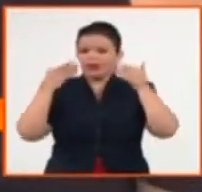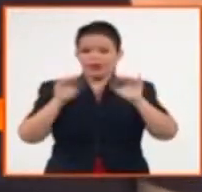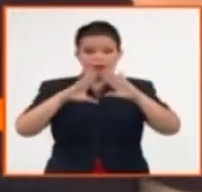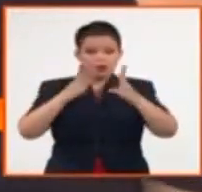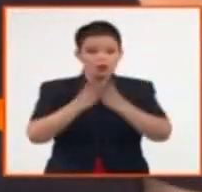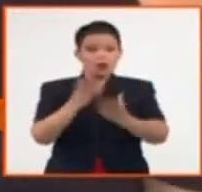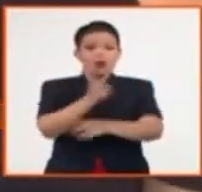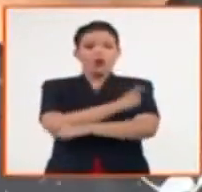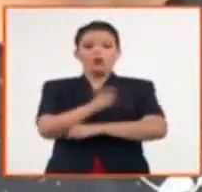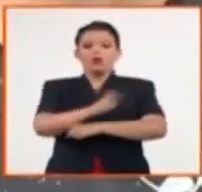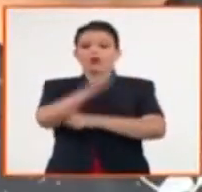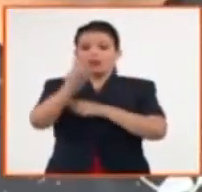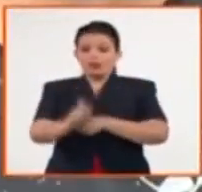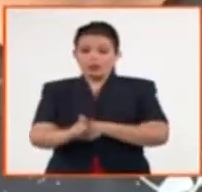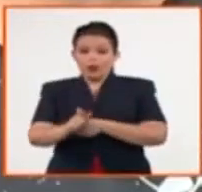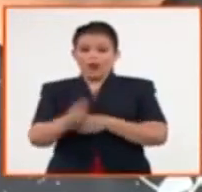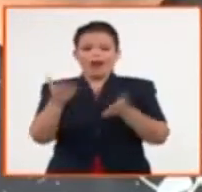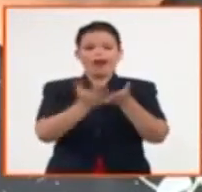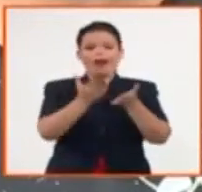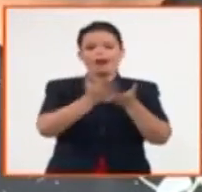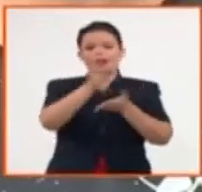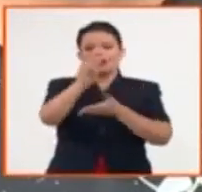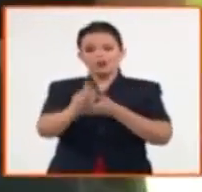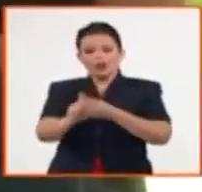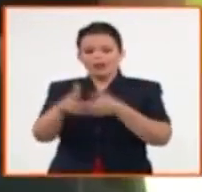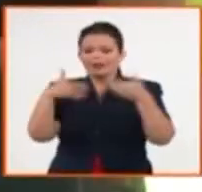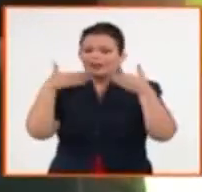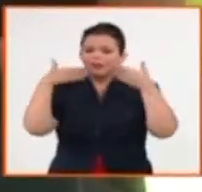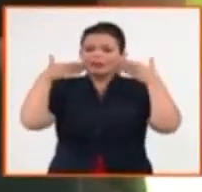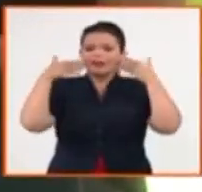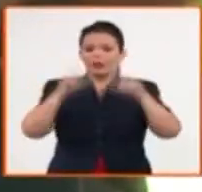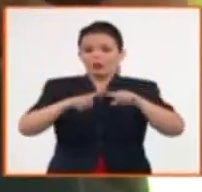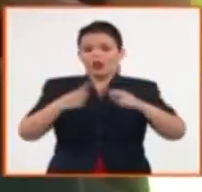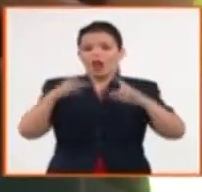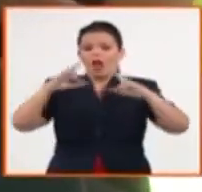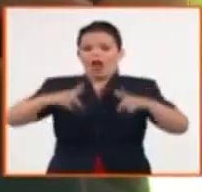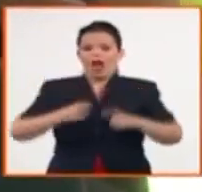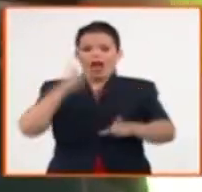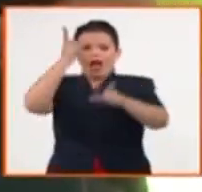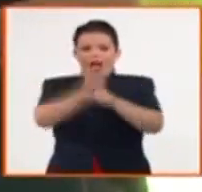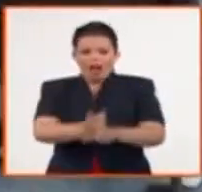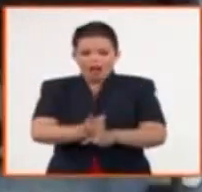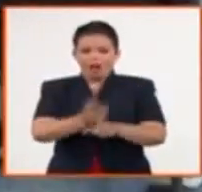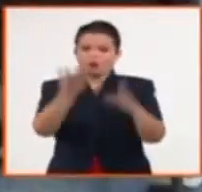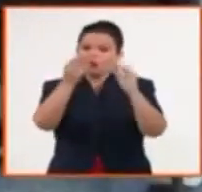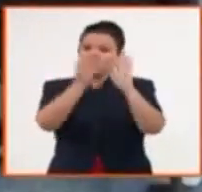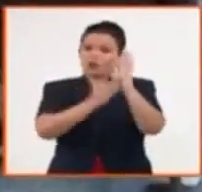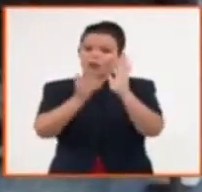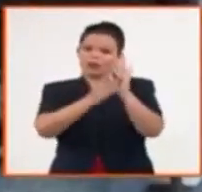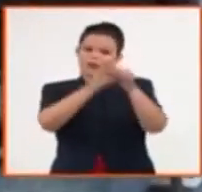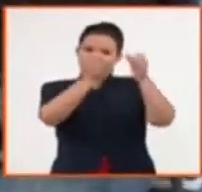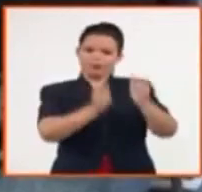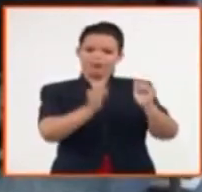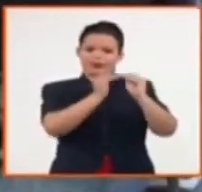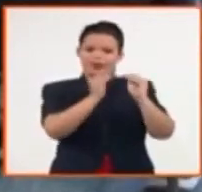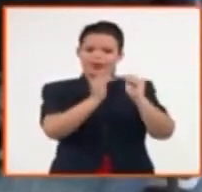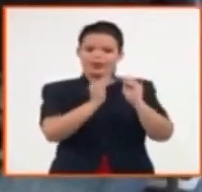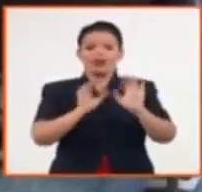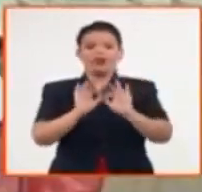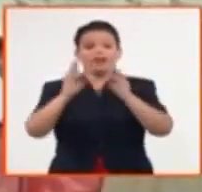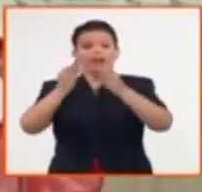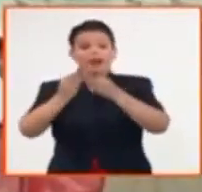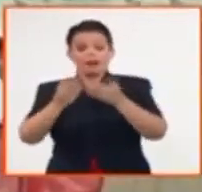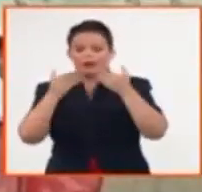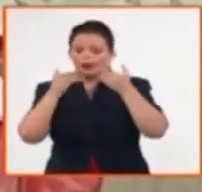niños de podernos volver a reencontrar después de tantos meses. La familia muy satisfecha, muy contenta con el proceso de vacunación, puesto